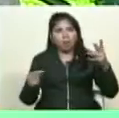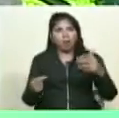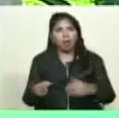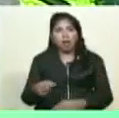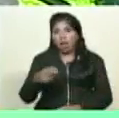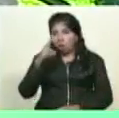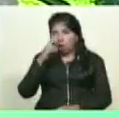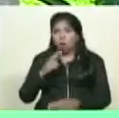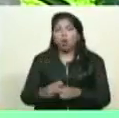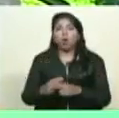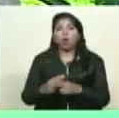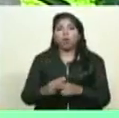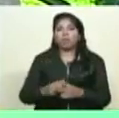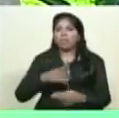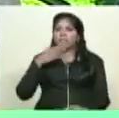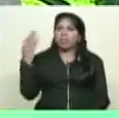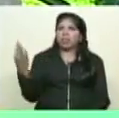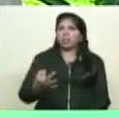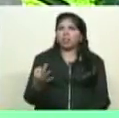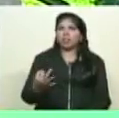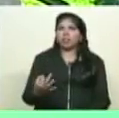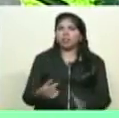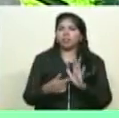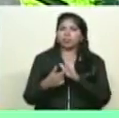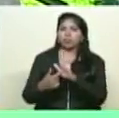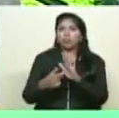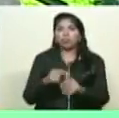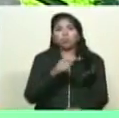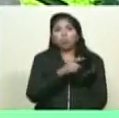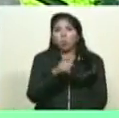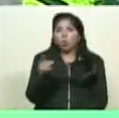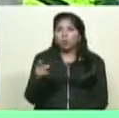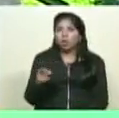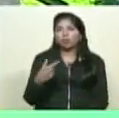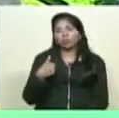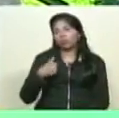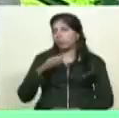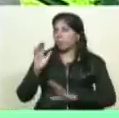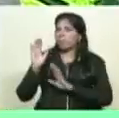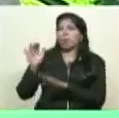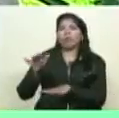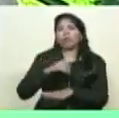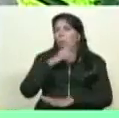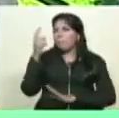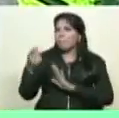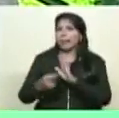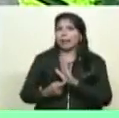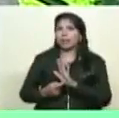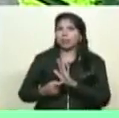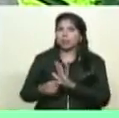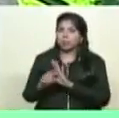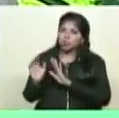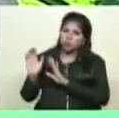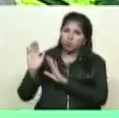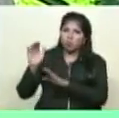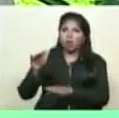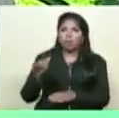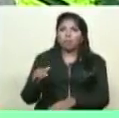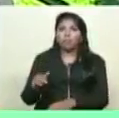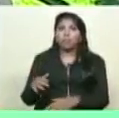honestidad de ustedes. Y ustedes pueden contar con todo mi apoyo, completo. Lo único